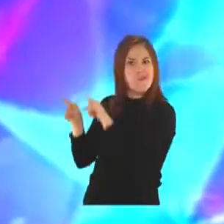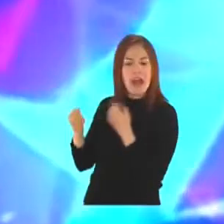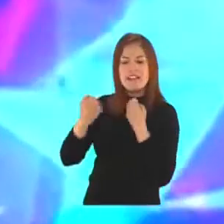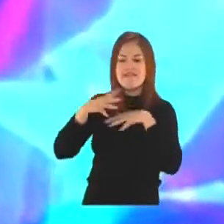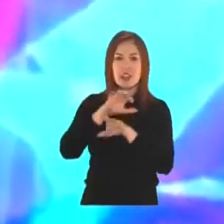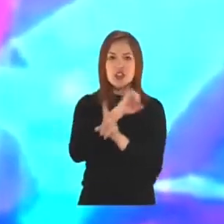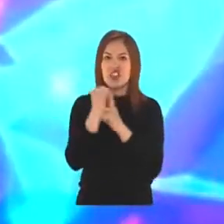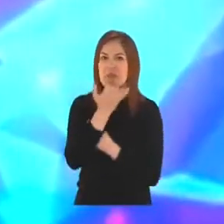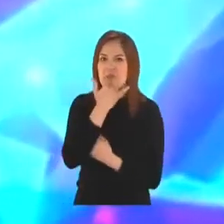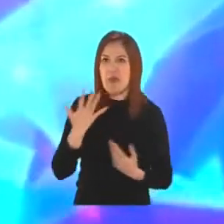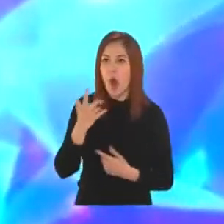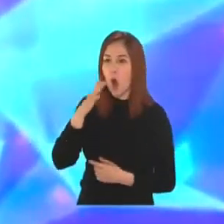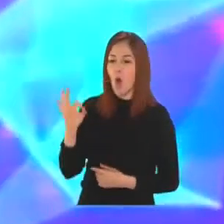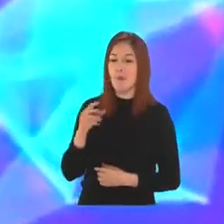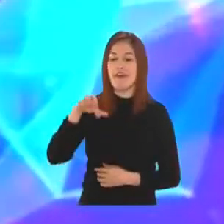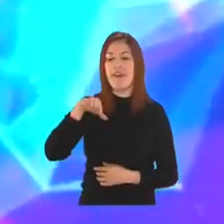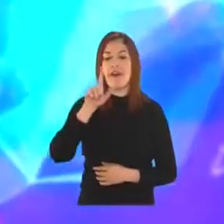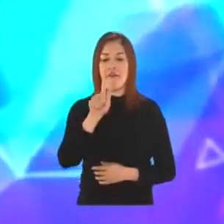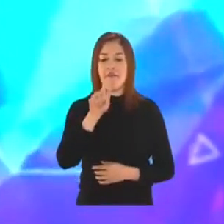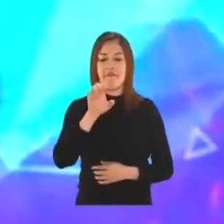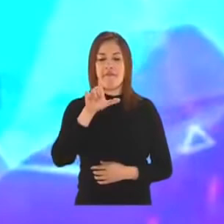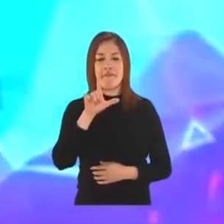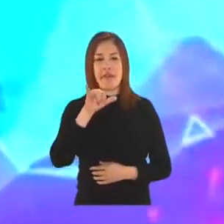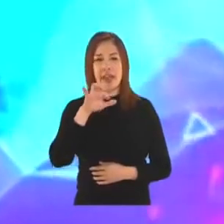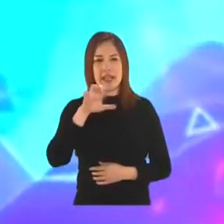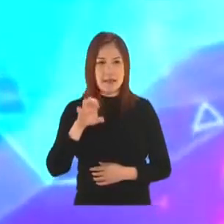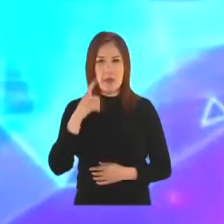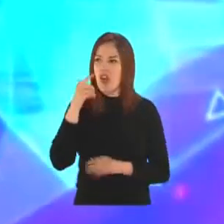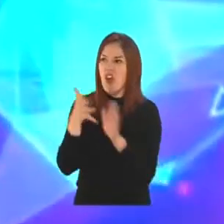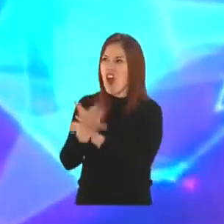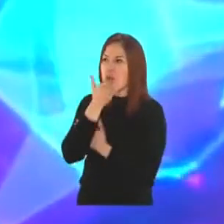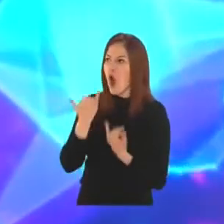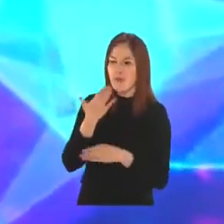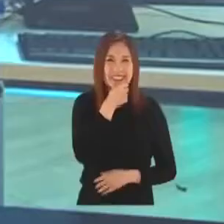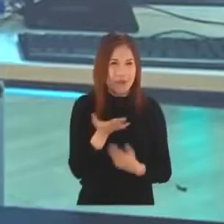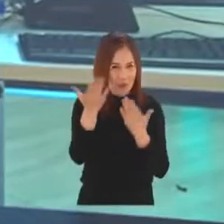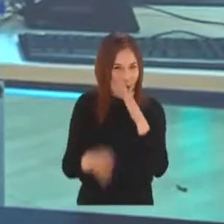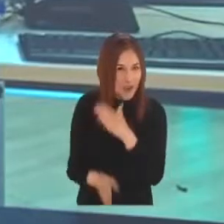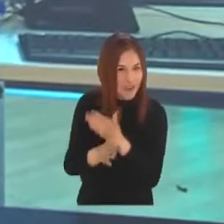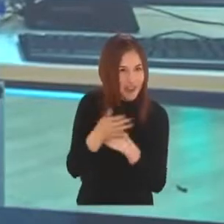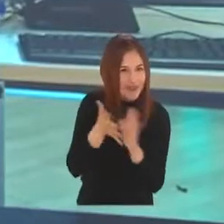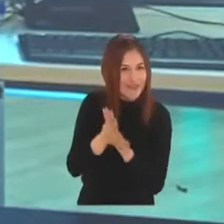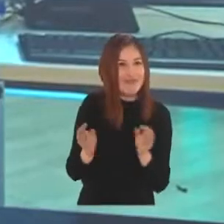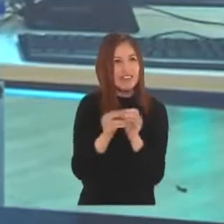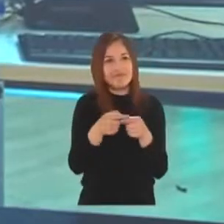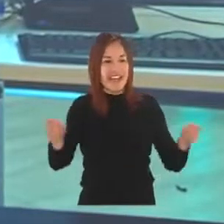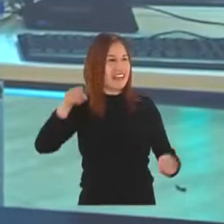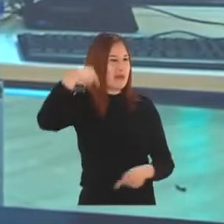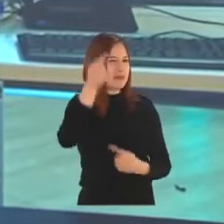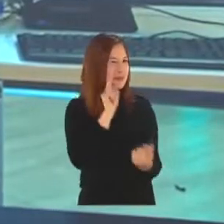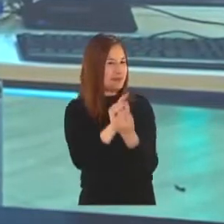redes sociales. Felipe Peña, nuestro compañero, ya está listo para contarnos. Feli, hola. Muy buenas tardes, adelante. Información, nos vemos en una próxima.